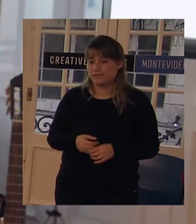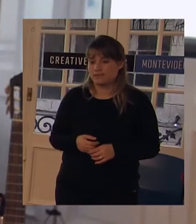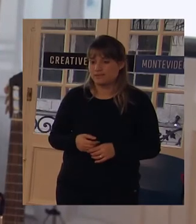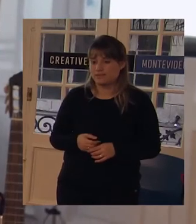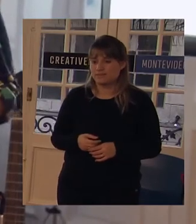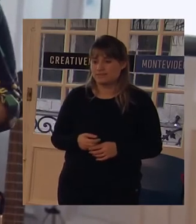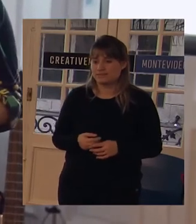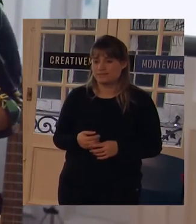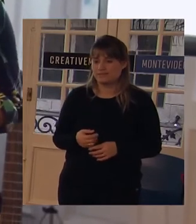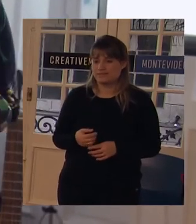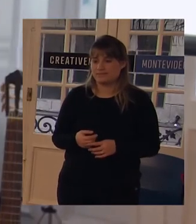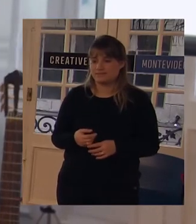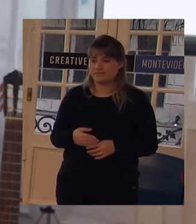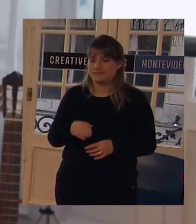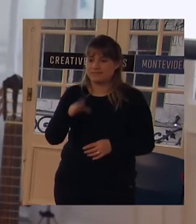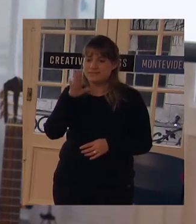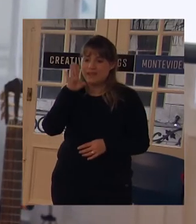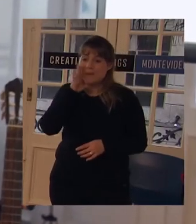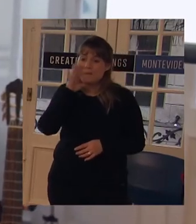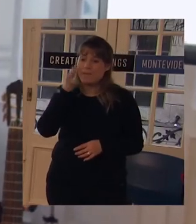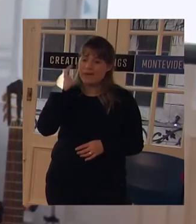trabajo que...